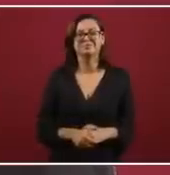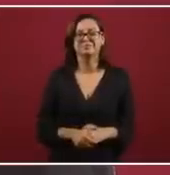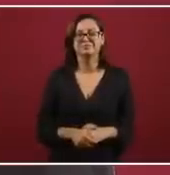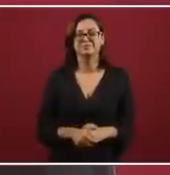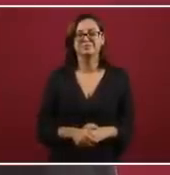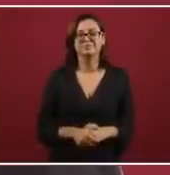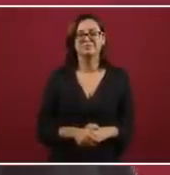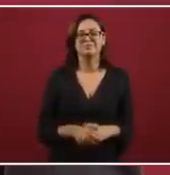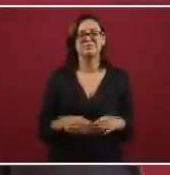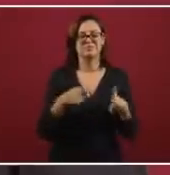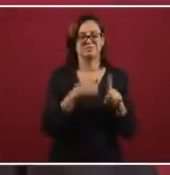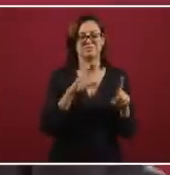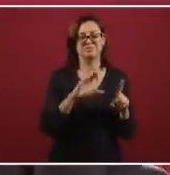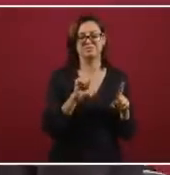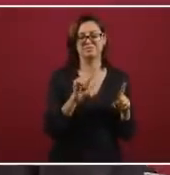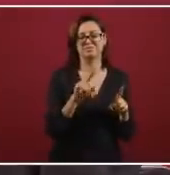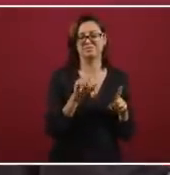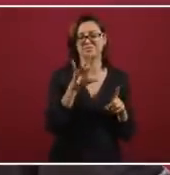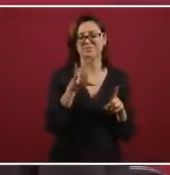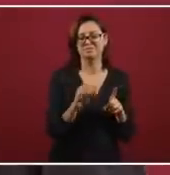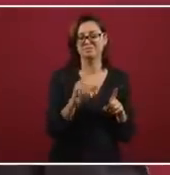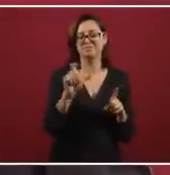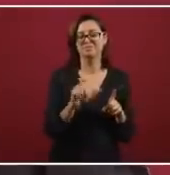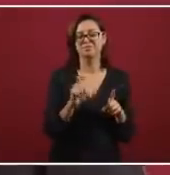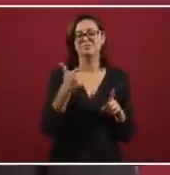Claudio X González y otros